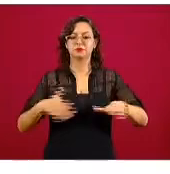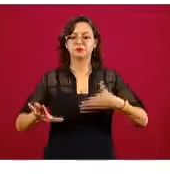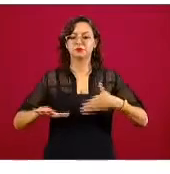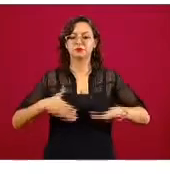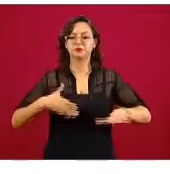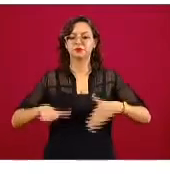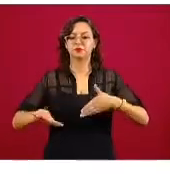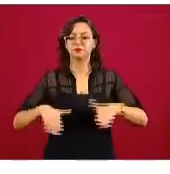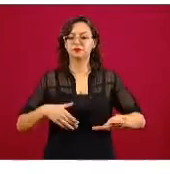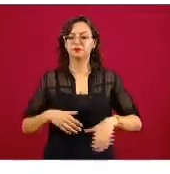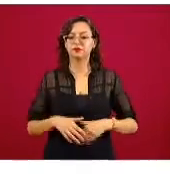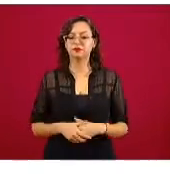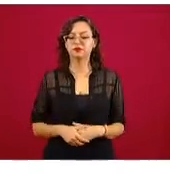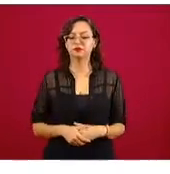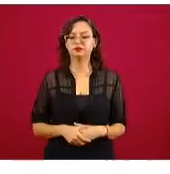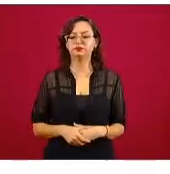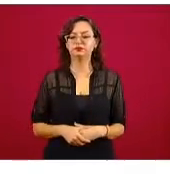peatonal.